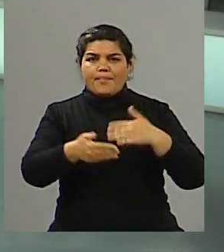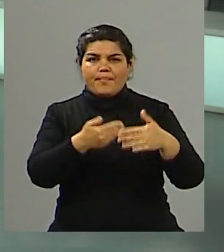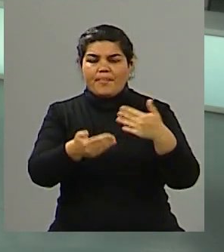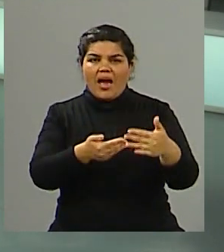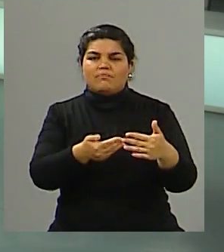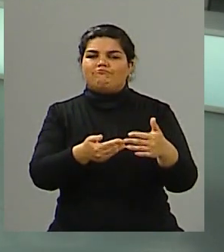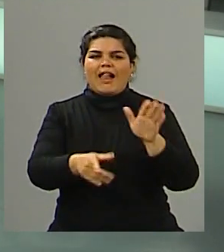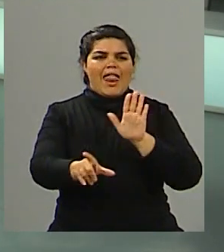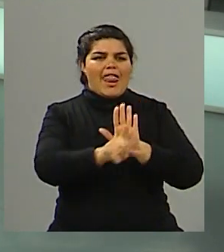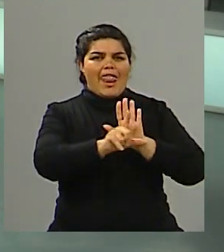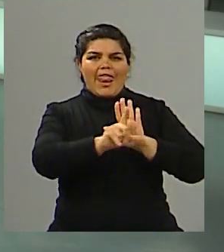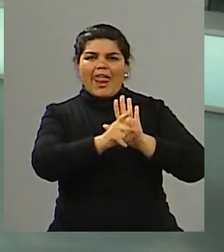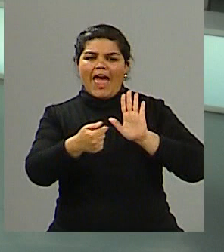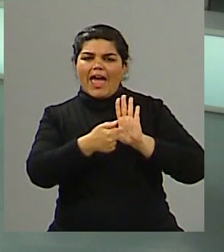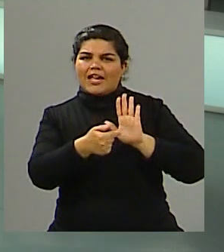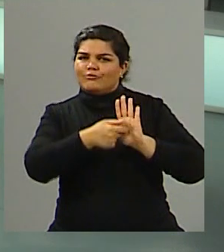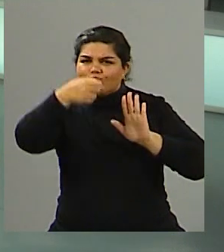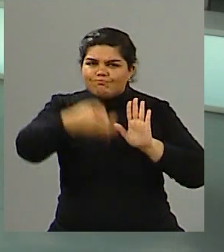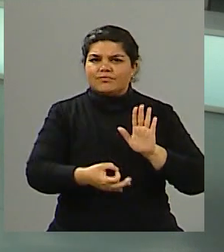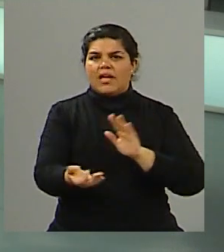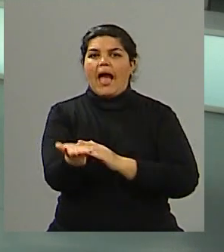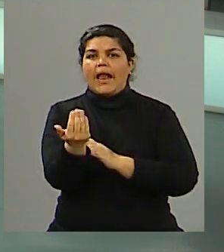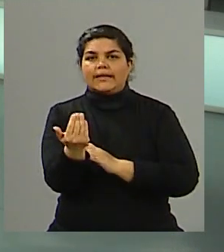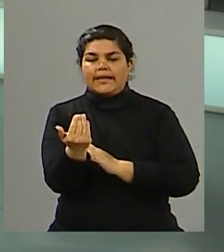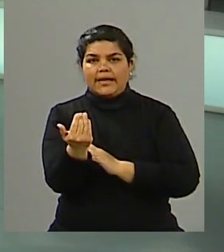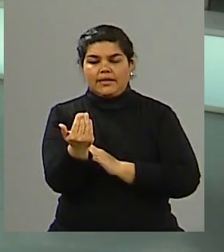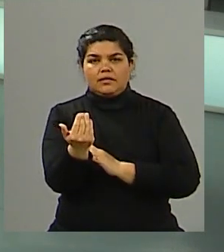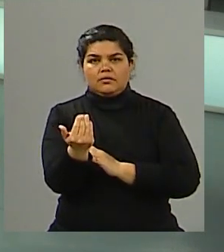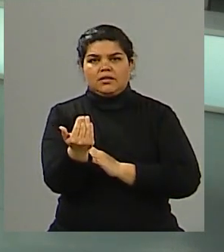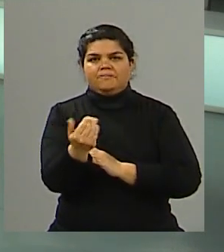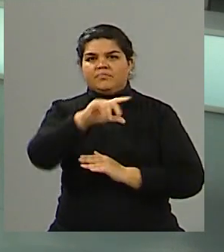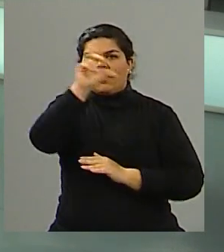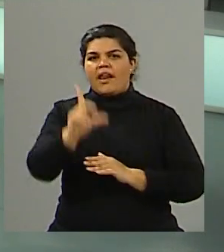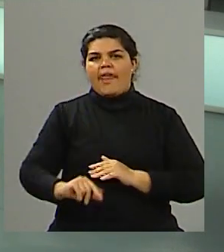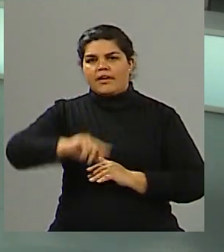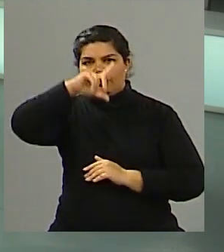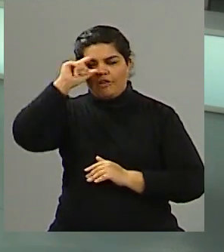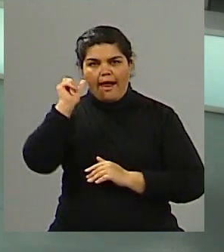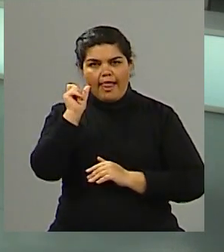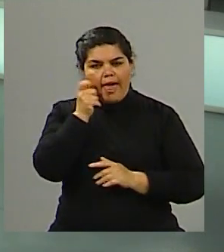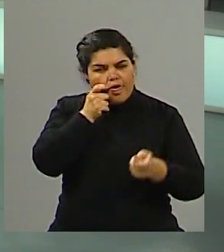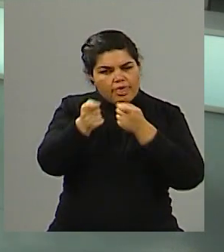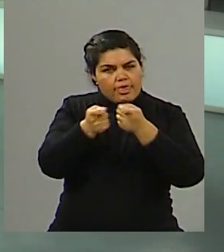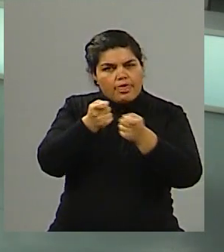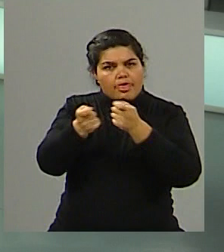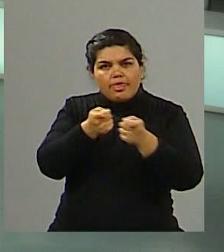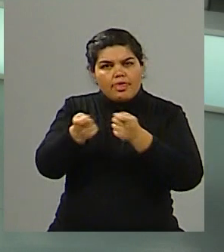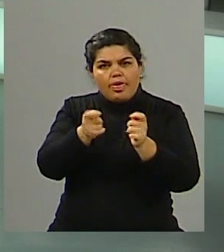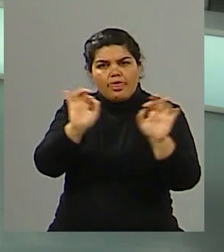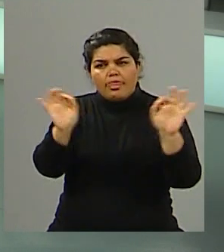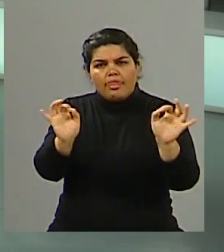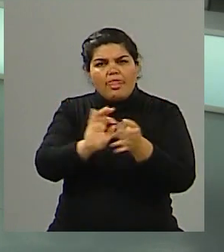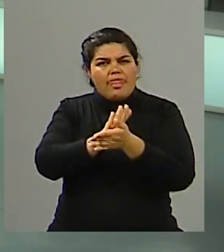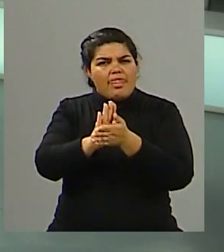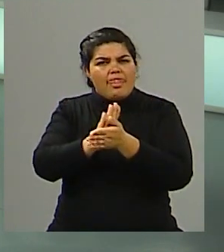coordinar o oficializar, ¿no?, el tema de los alquileres en todo el territorio nacional. Y esta ley de alquileres